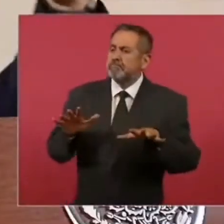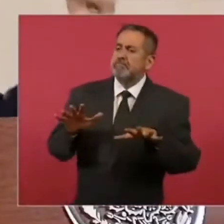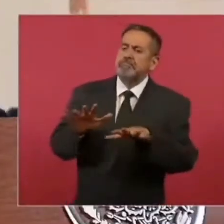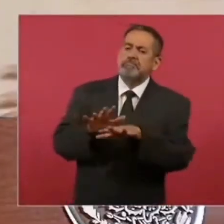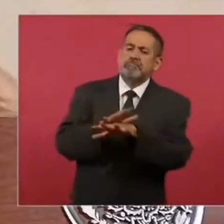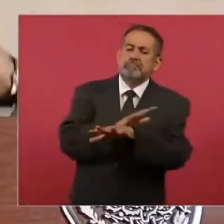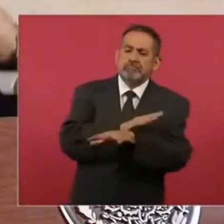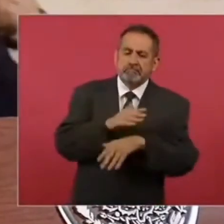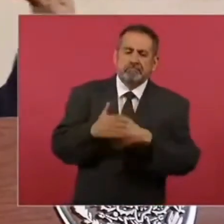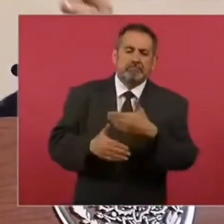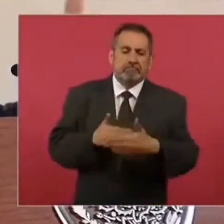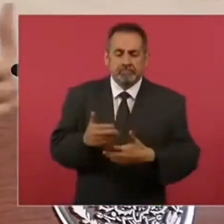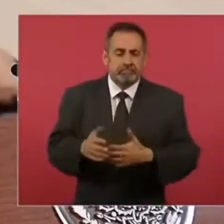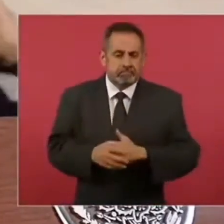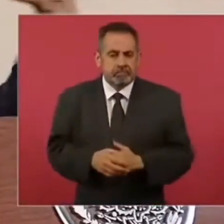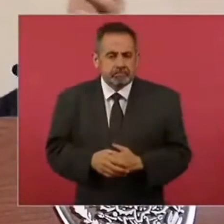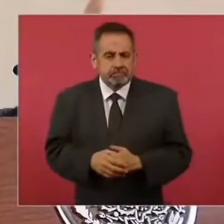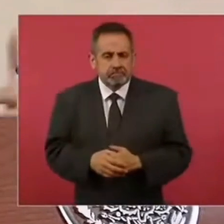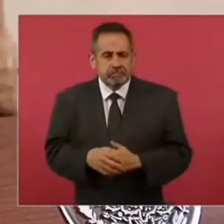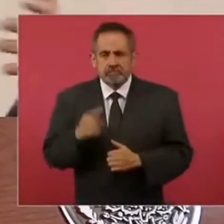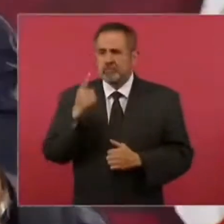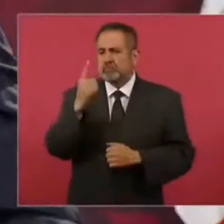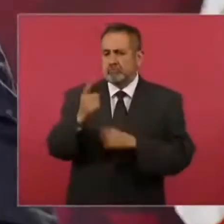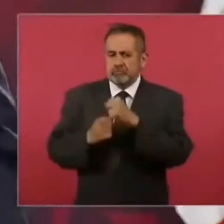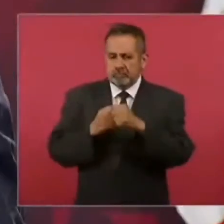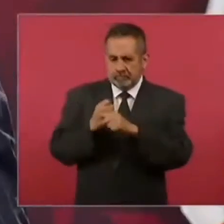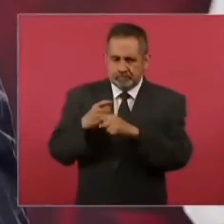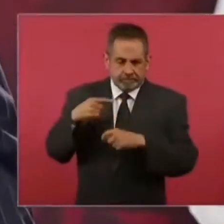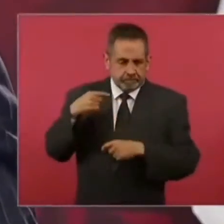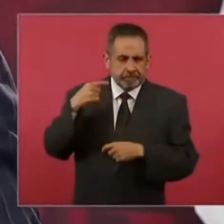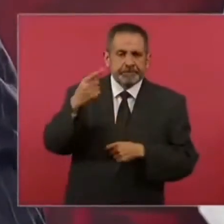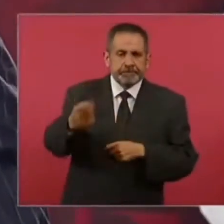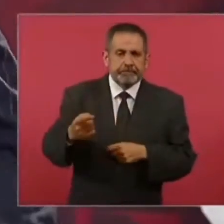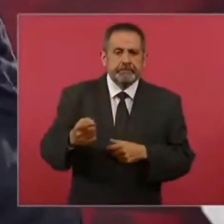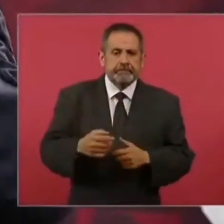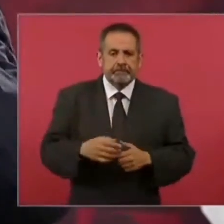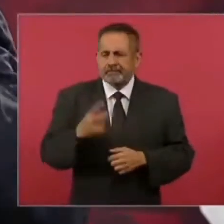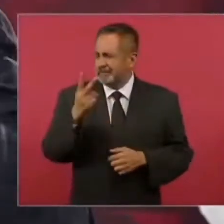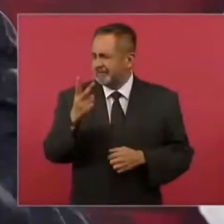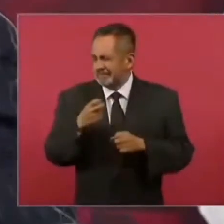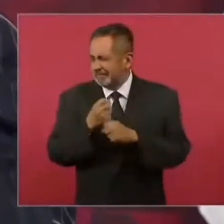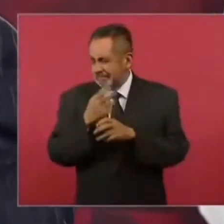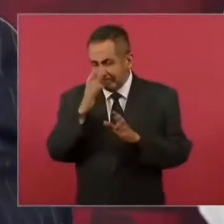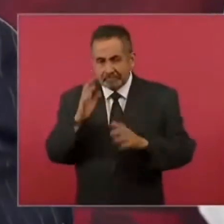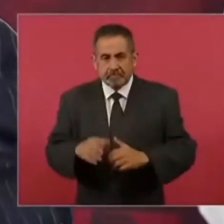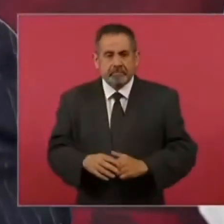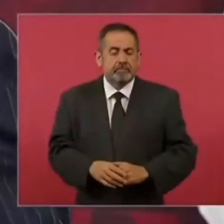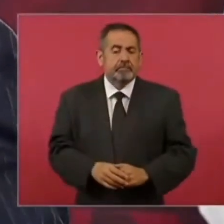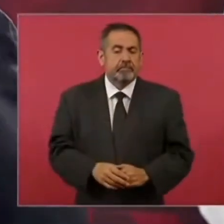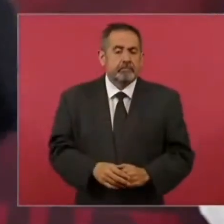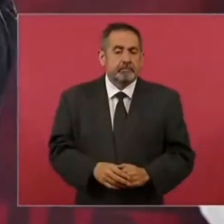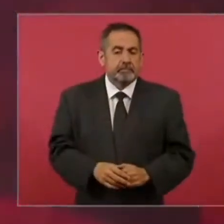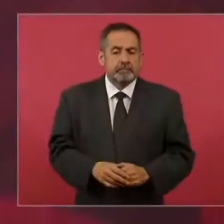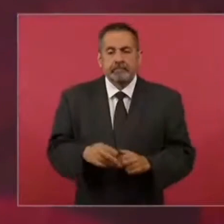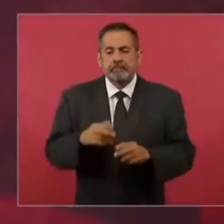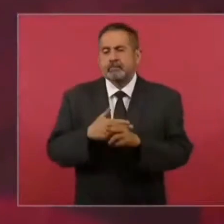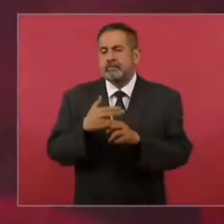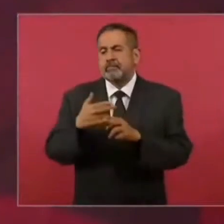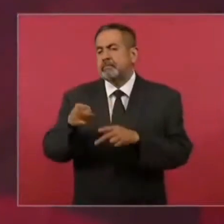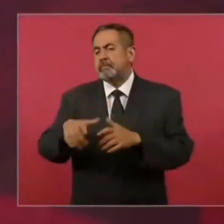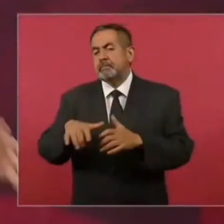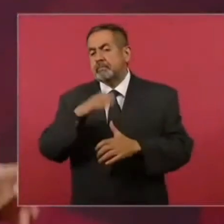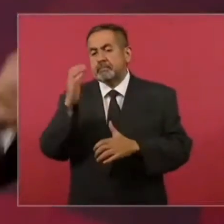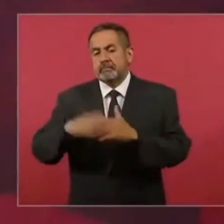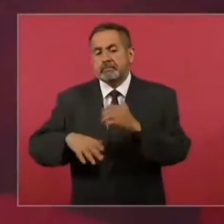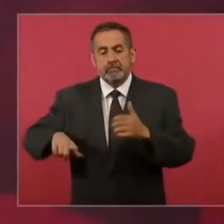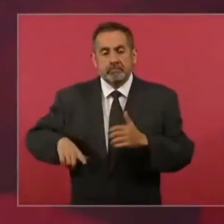dé, ¿no? Dentro de un año o 2 años, hasta que termine